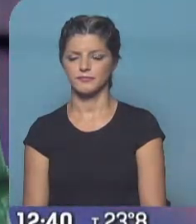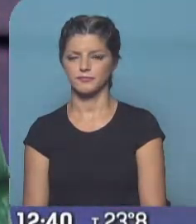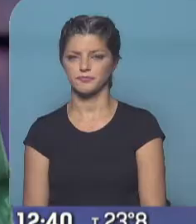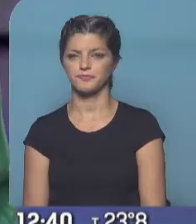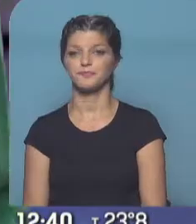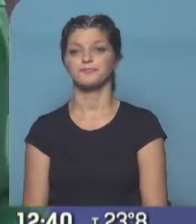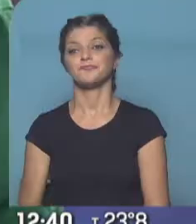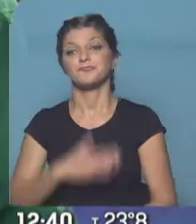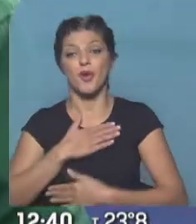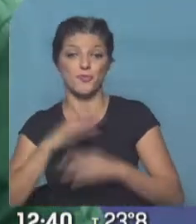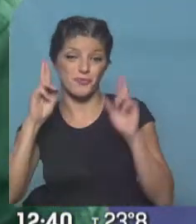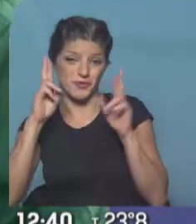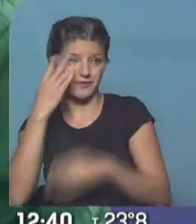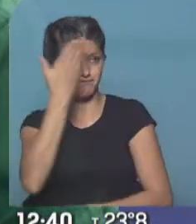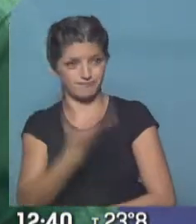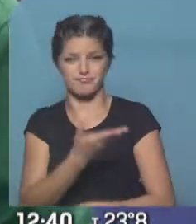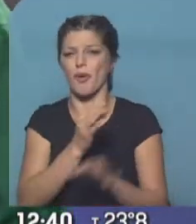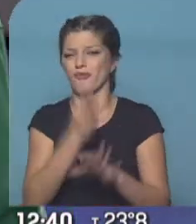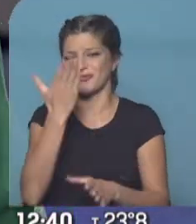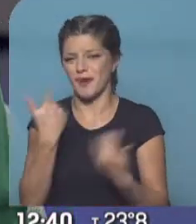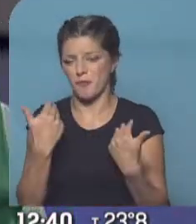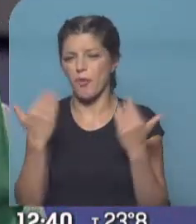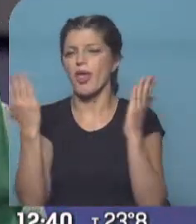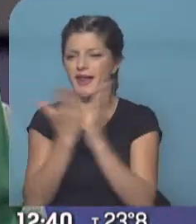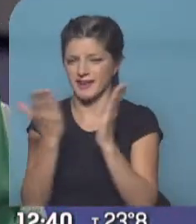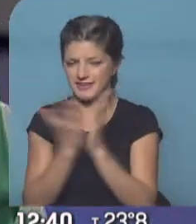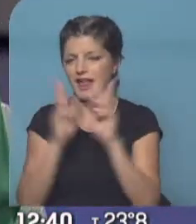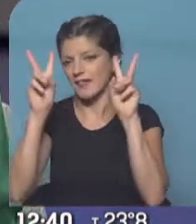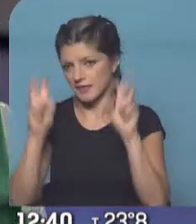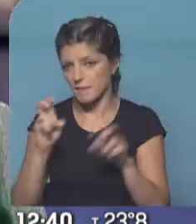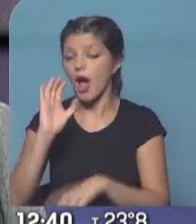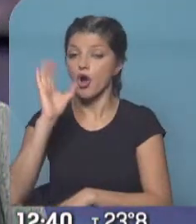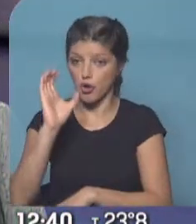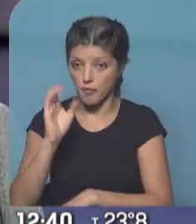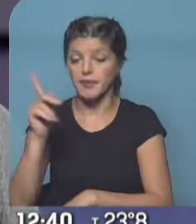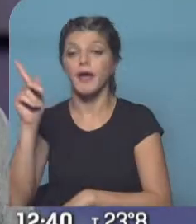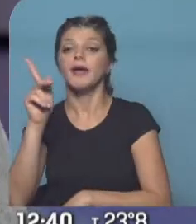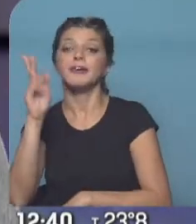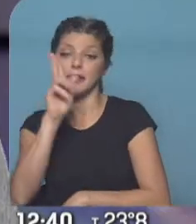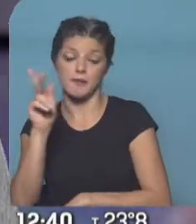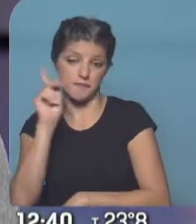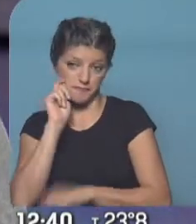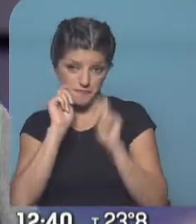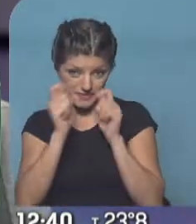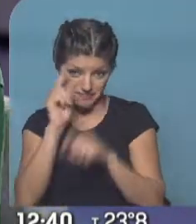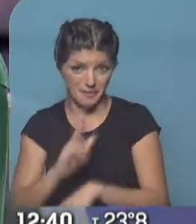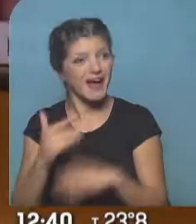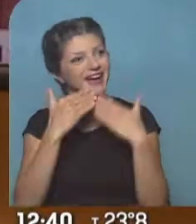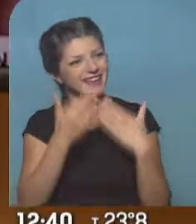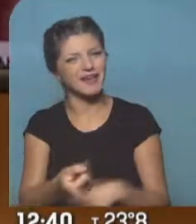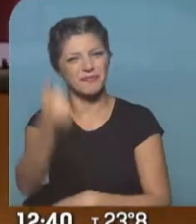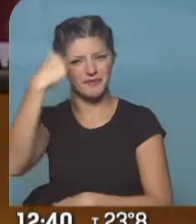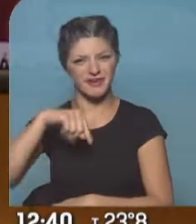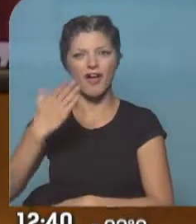Tenemos la suerte de contar con un experto para analizar este informe y lo que va a ser la visita del Papa, un experto en sociología de las religiones. Gracias por estar acá,